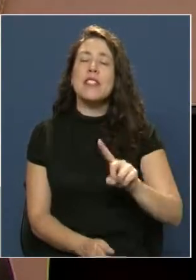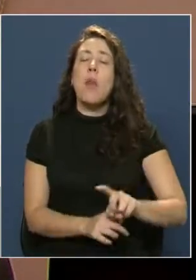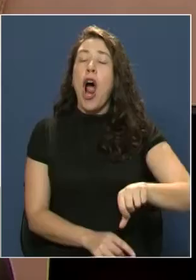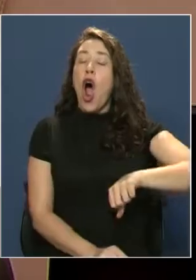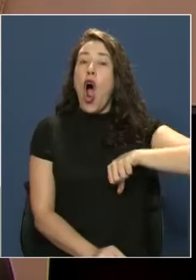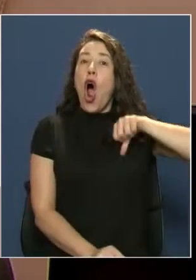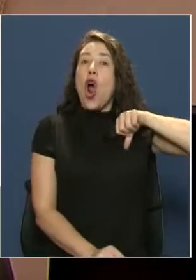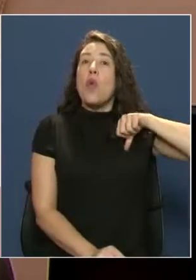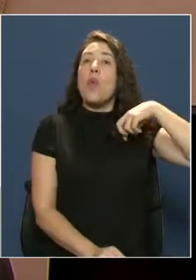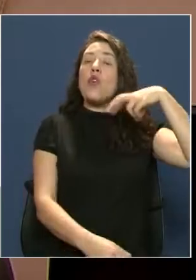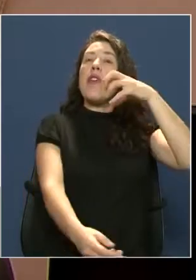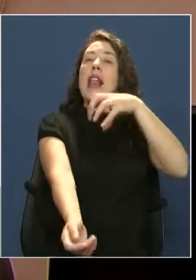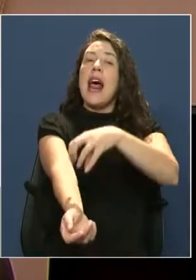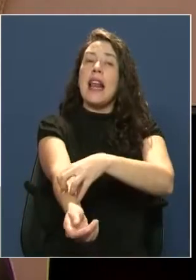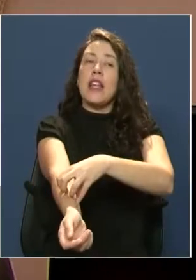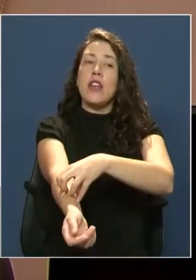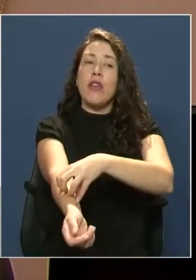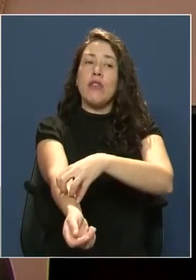orgullo regional,